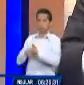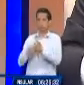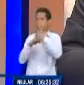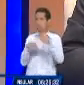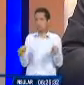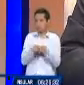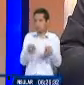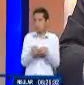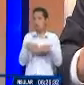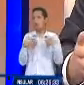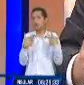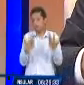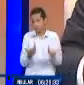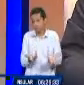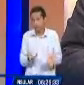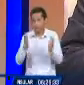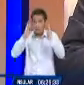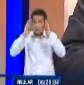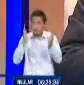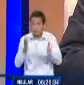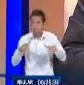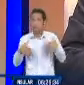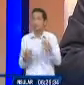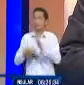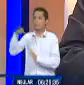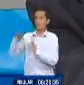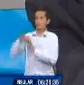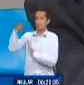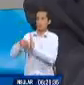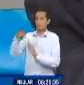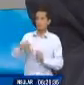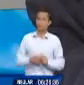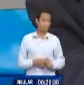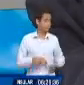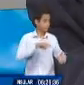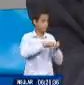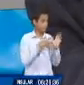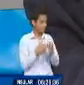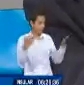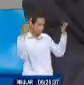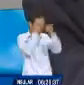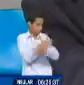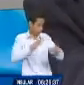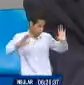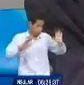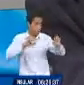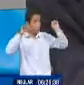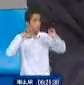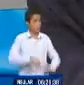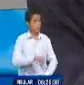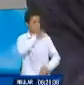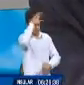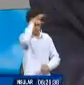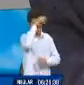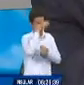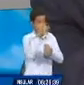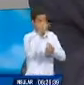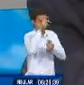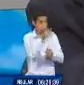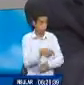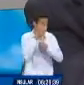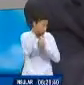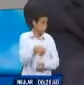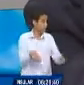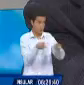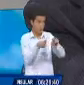por obvias razones su principal atención iba siempre el tema tecnología la especialidad por tanto había una confusión se quiso tratar el sector minero tal cual como se lo